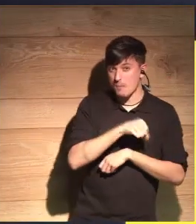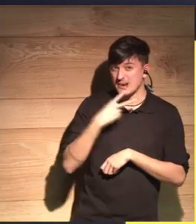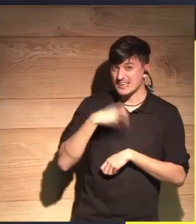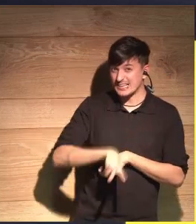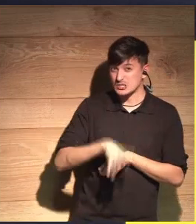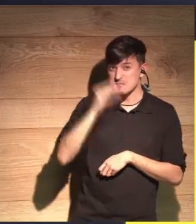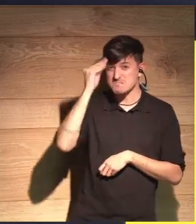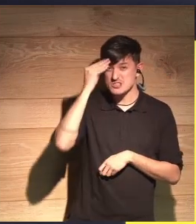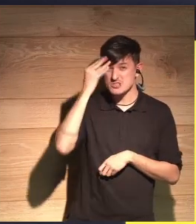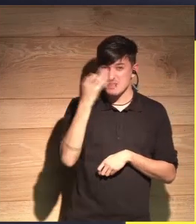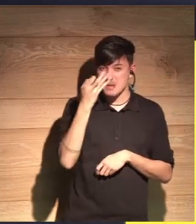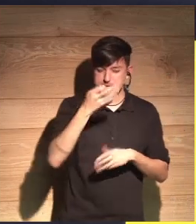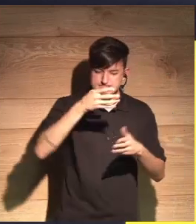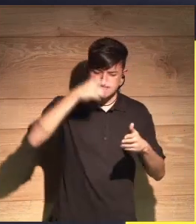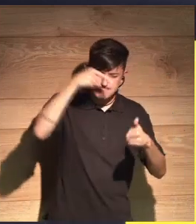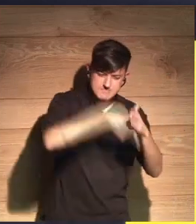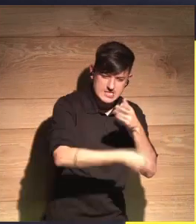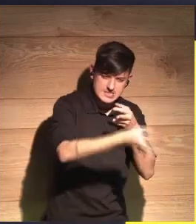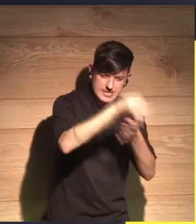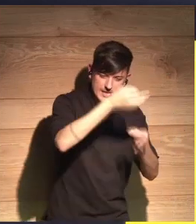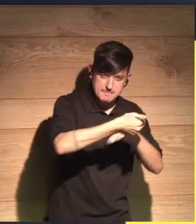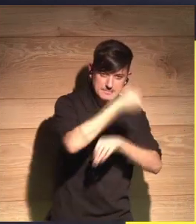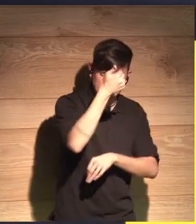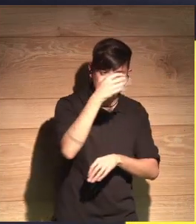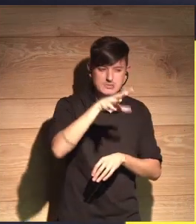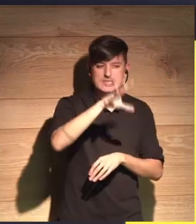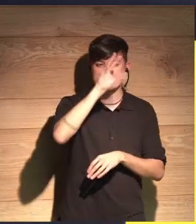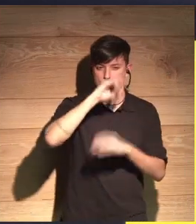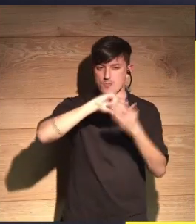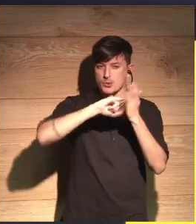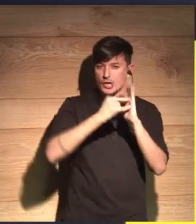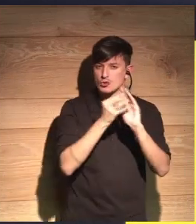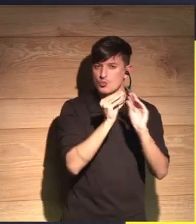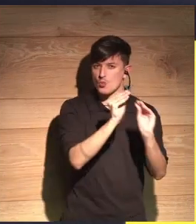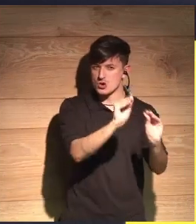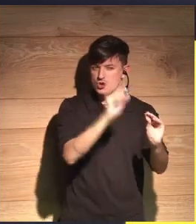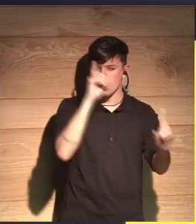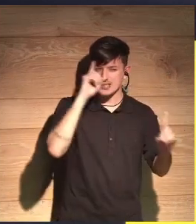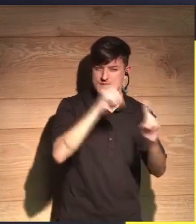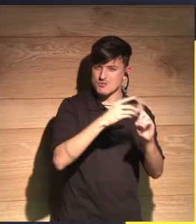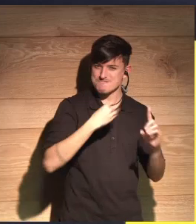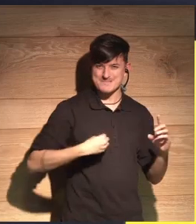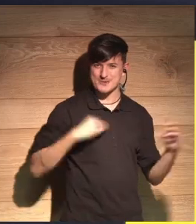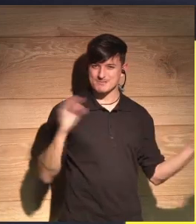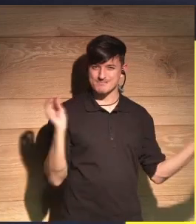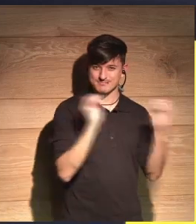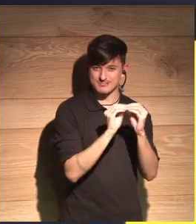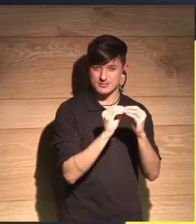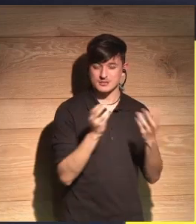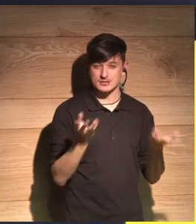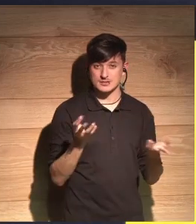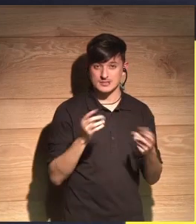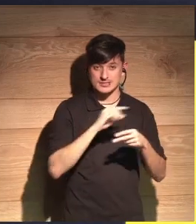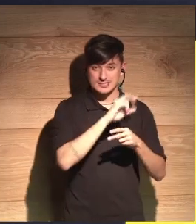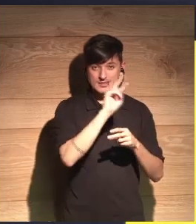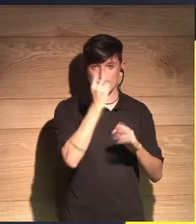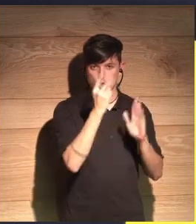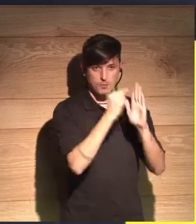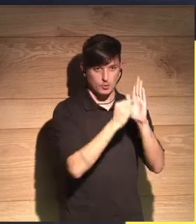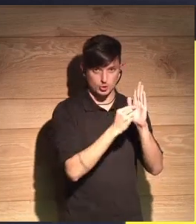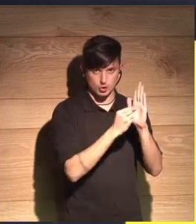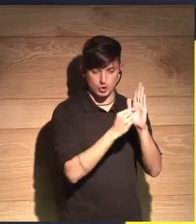realmente ir mucho más allá y yo entiendo que vuestro proyecto tiene también ese objetivo digamos segundo punto y me